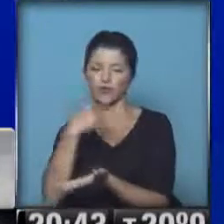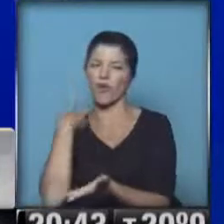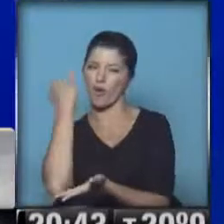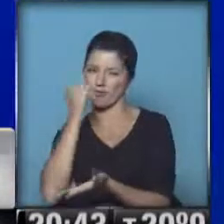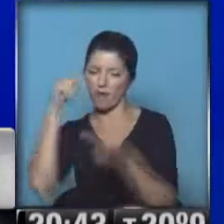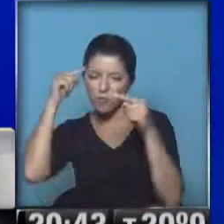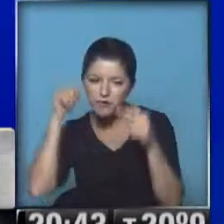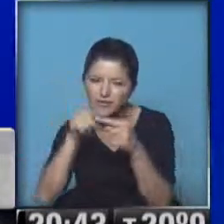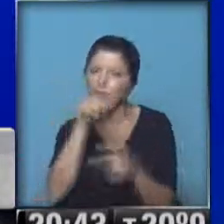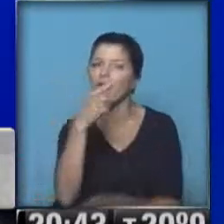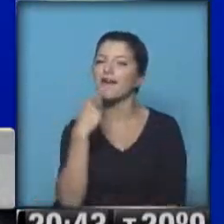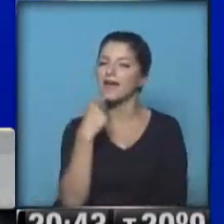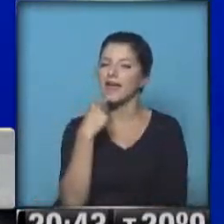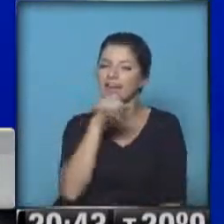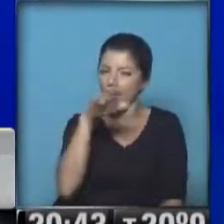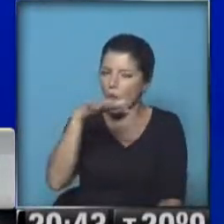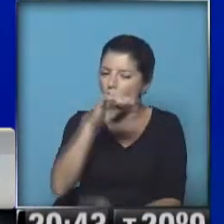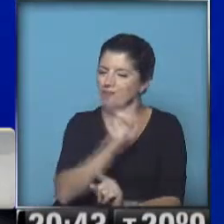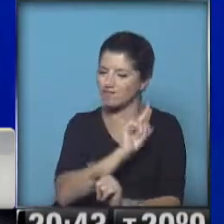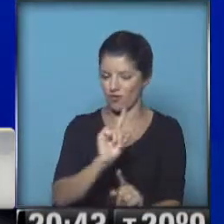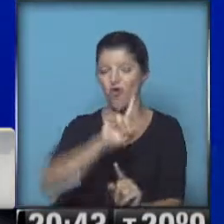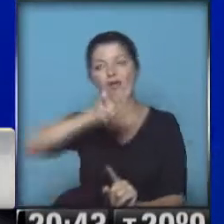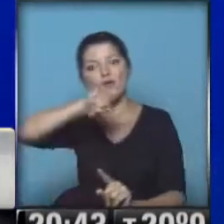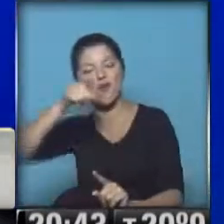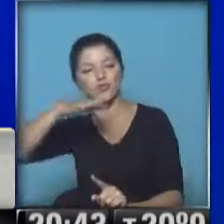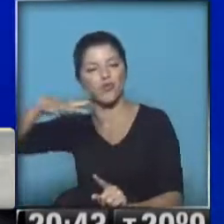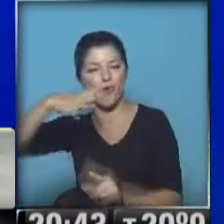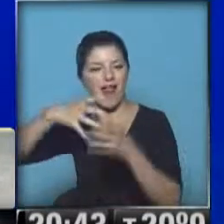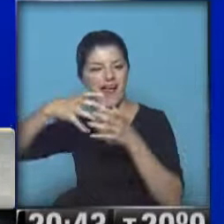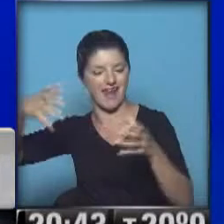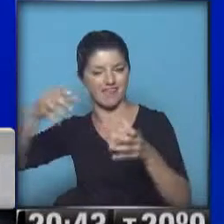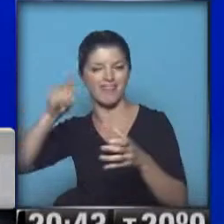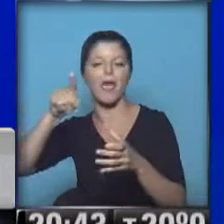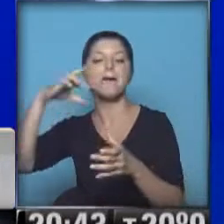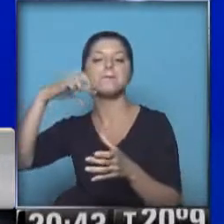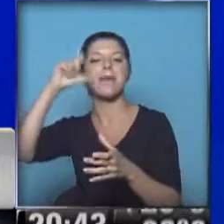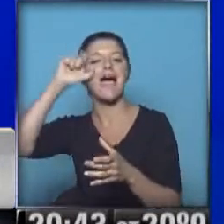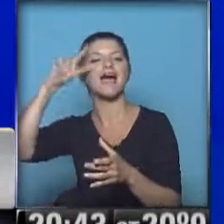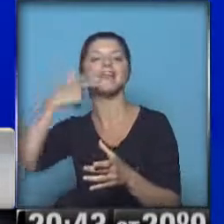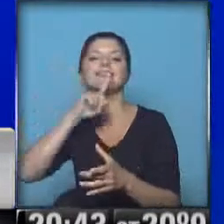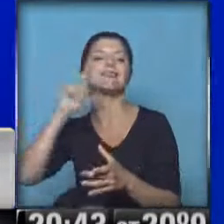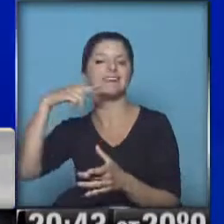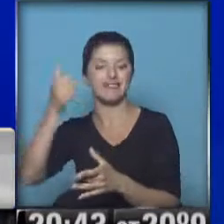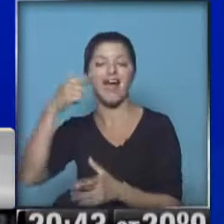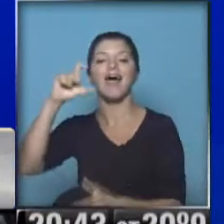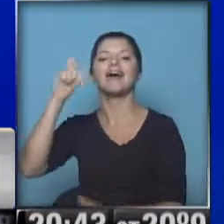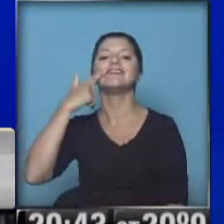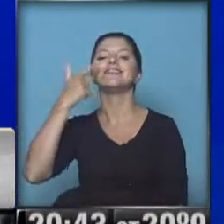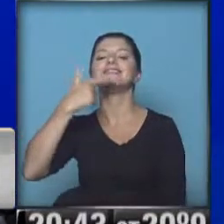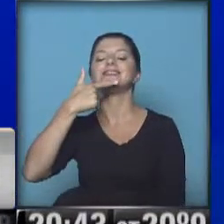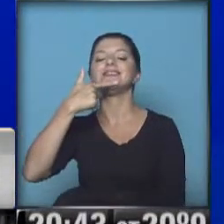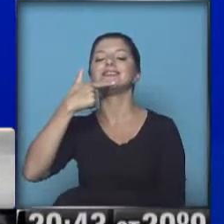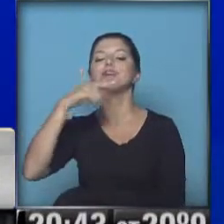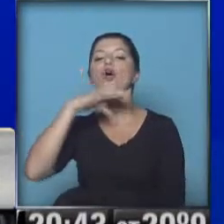Israel justamente no es la Franja de Gaza, es el otro gran territorio palestino denominado Cisjordania, donde está la ciudad